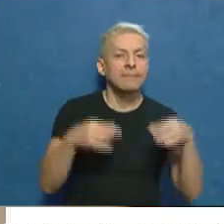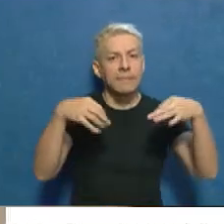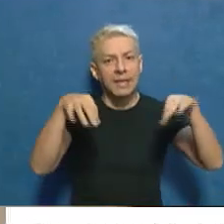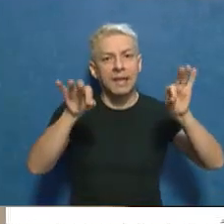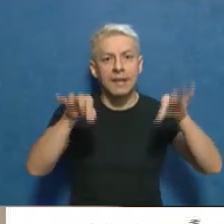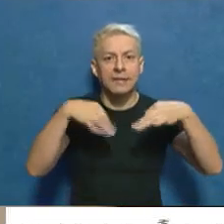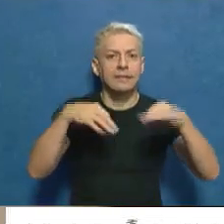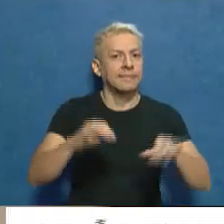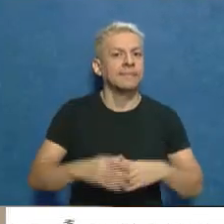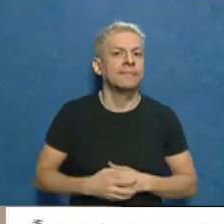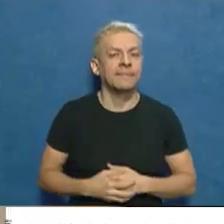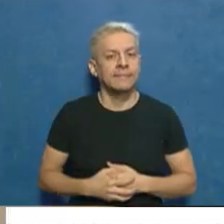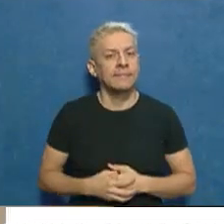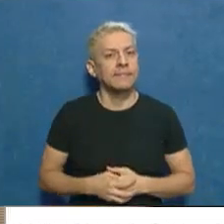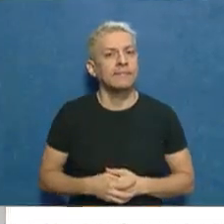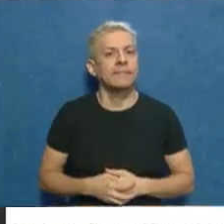Milanesa.